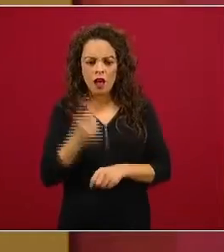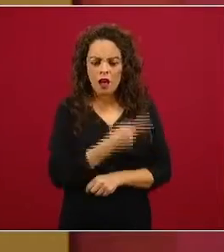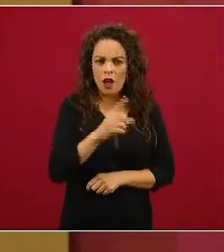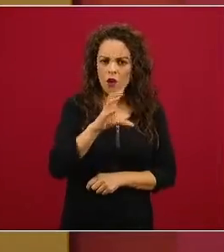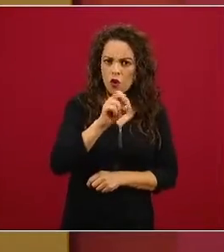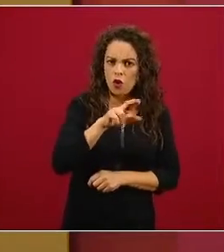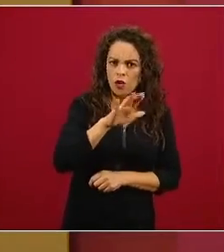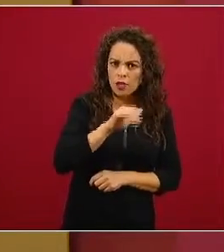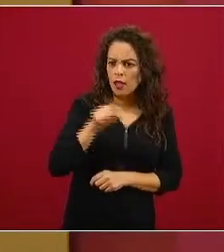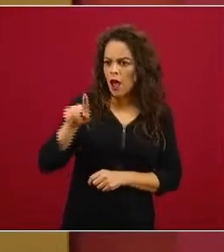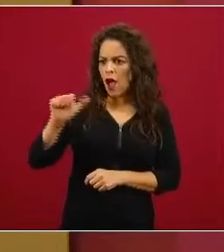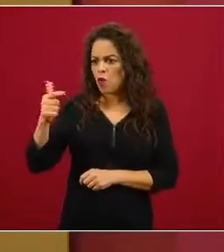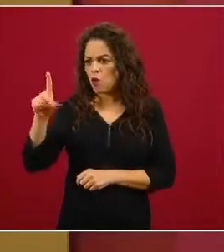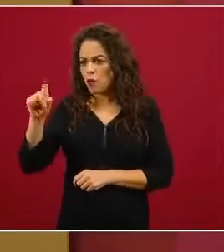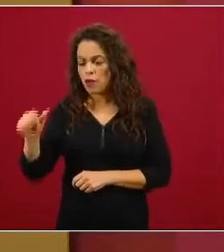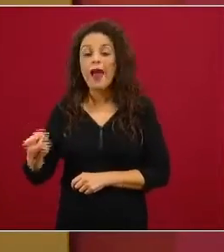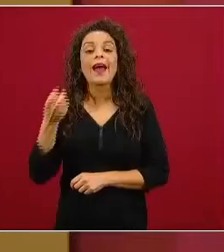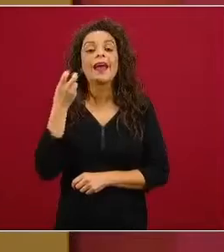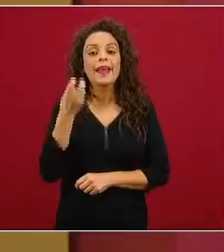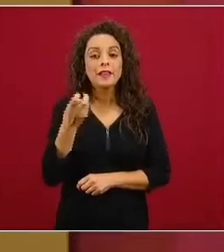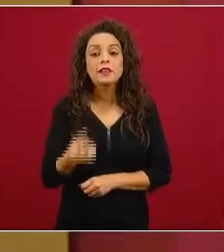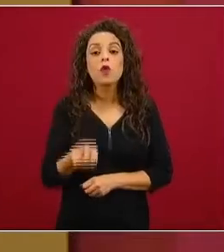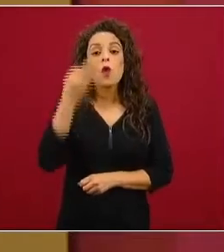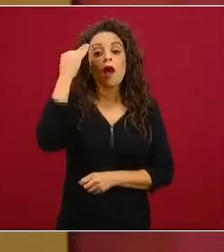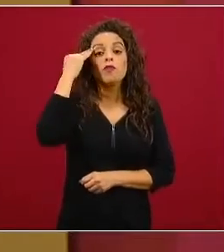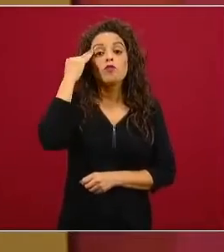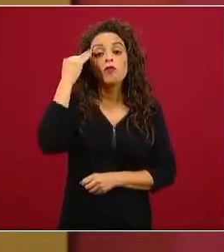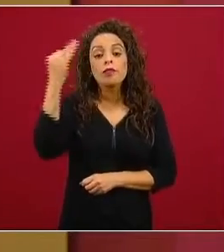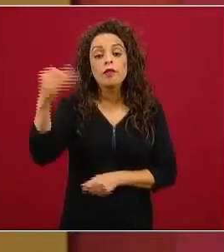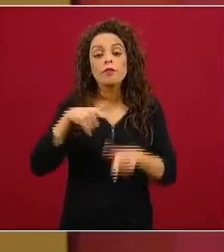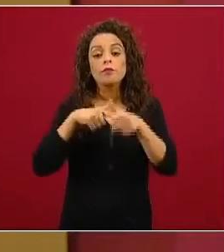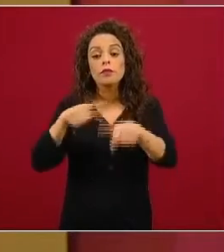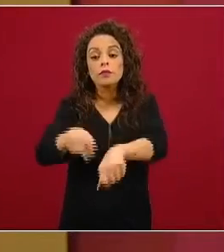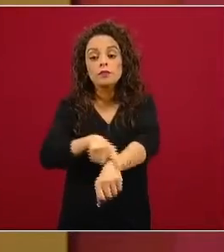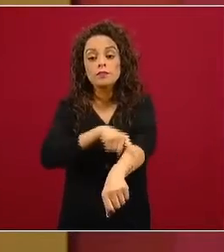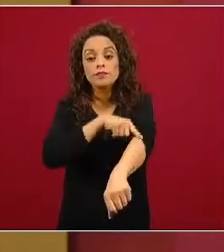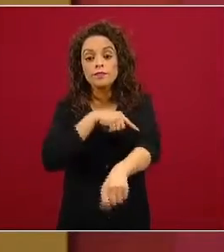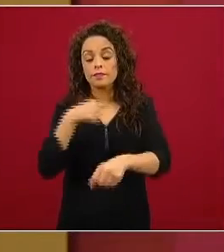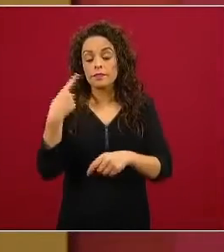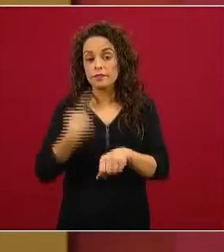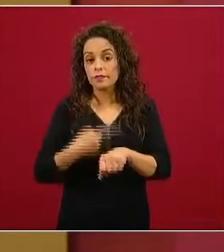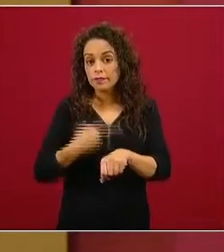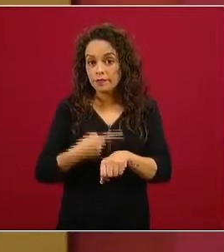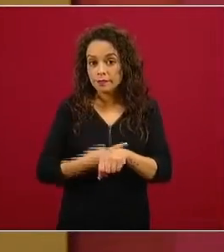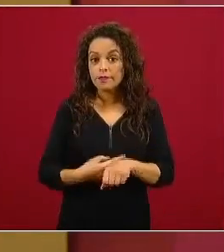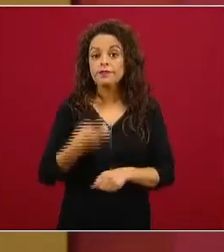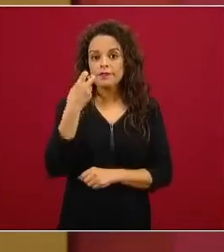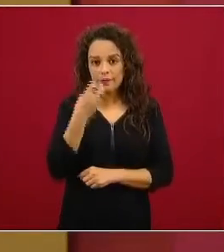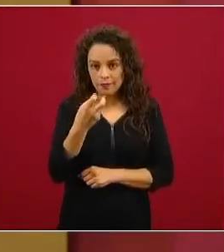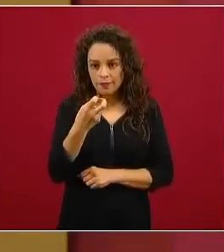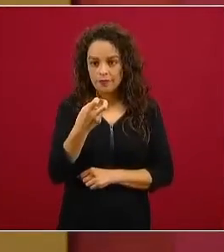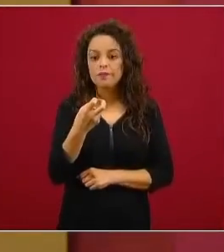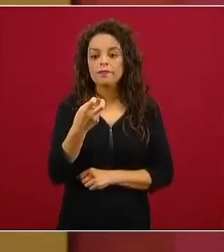la cantidad de personas enfermas con dengue en este momento, o cualquier otra enfermedad aguda que se